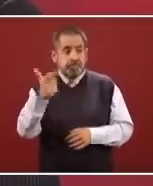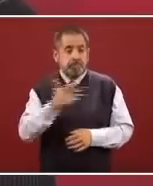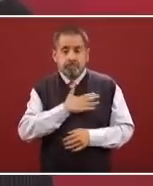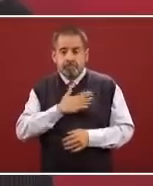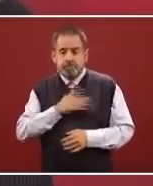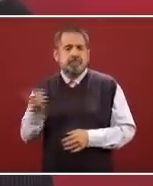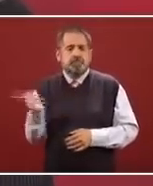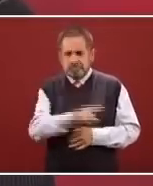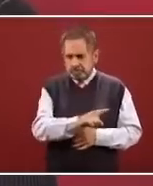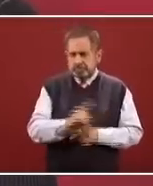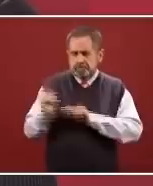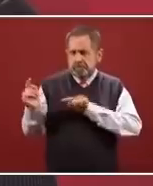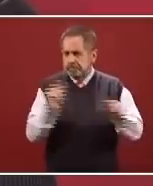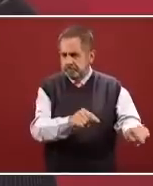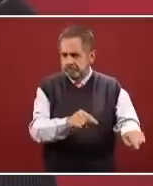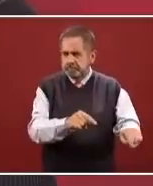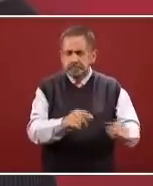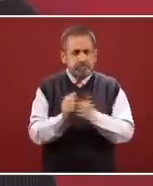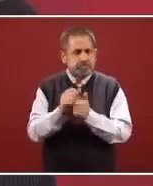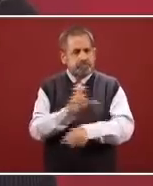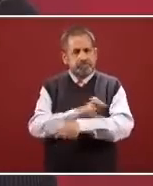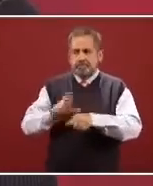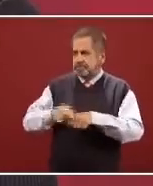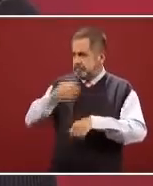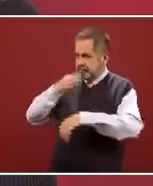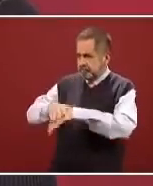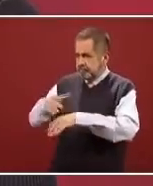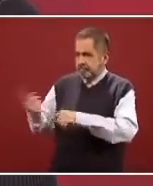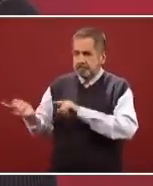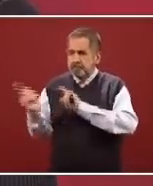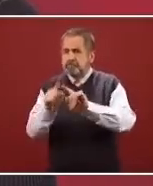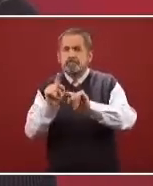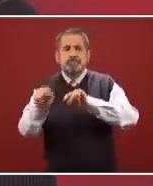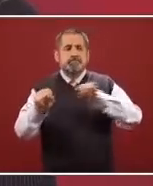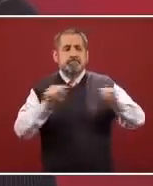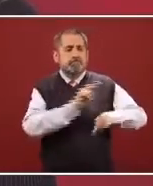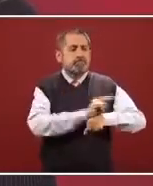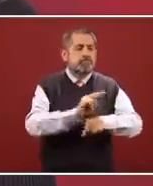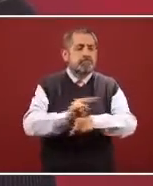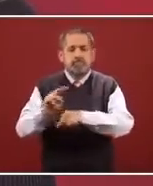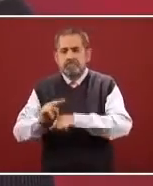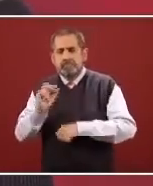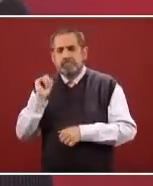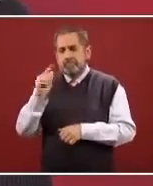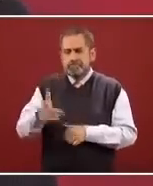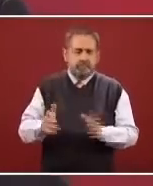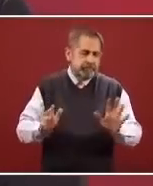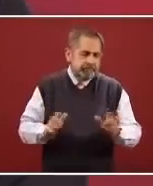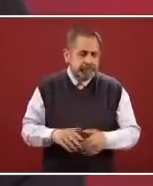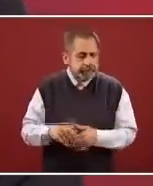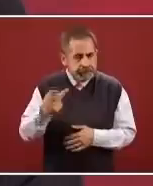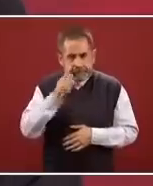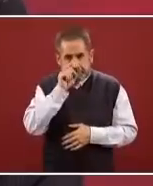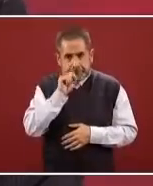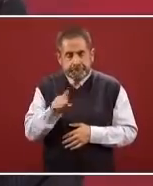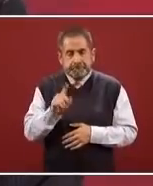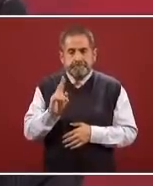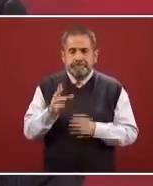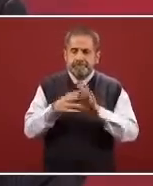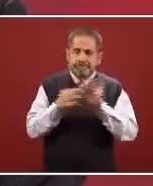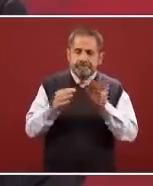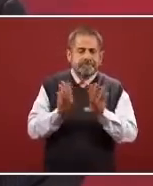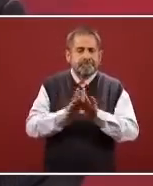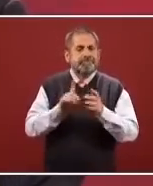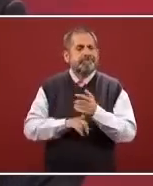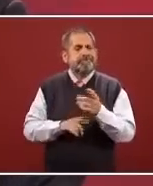esta articulación y de esta coordinación se va a poder llevar a cabo una actividad. Sin embargo, esto también es un